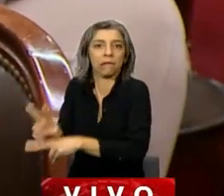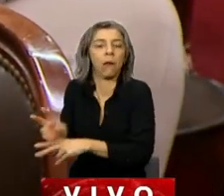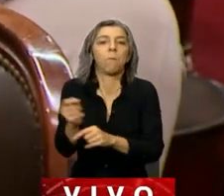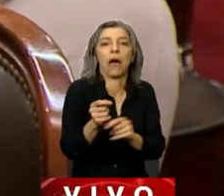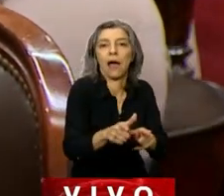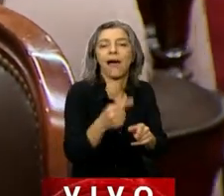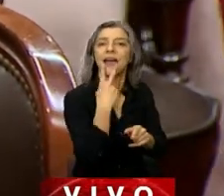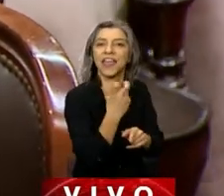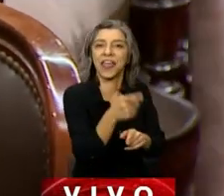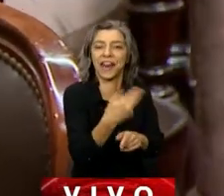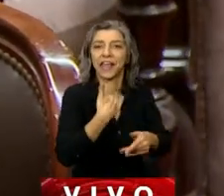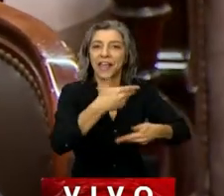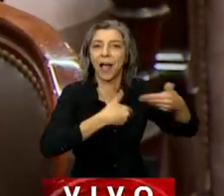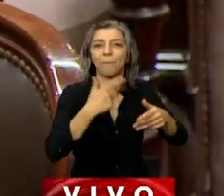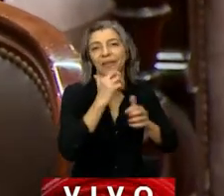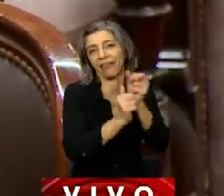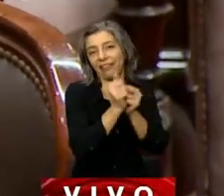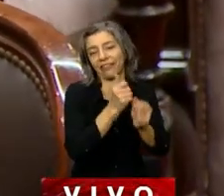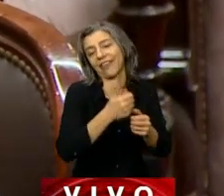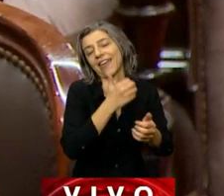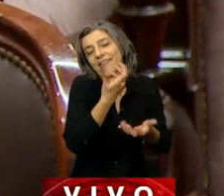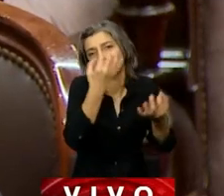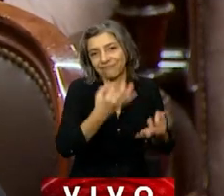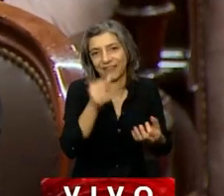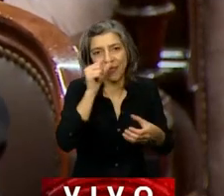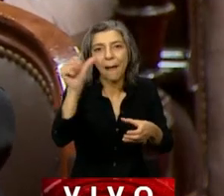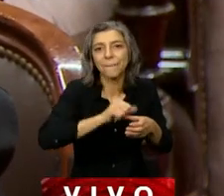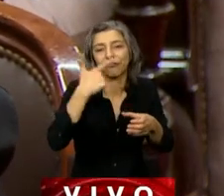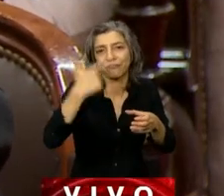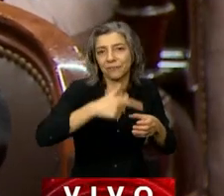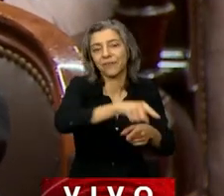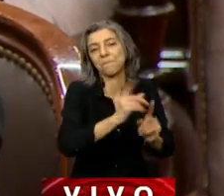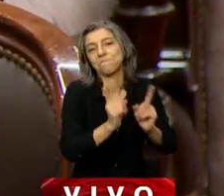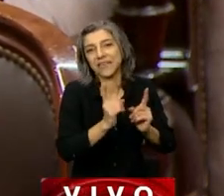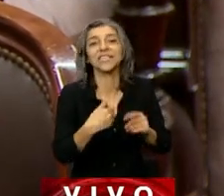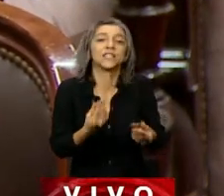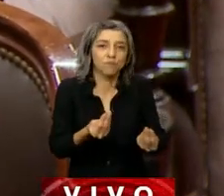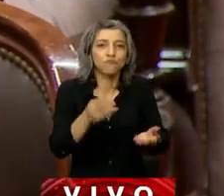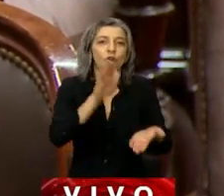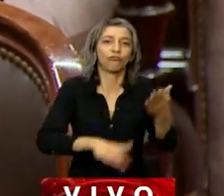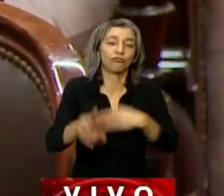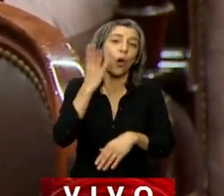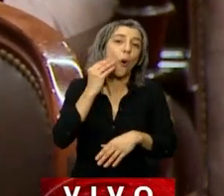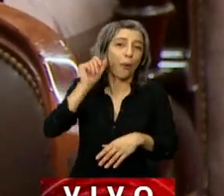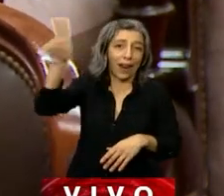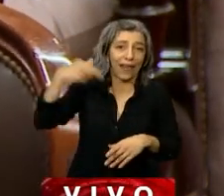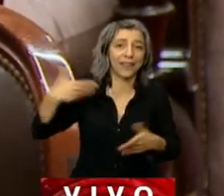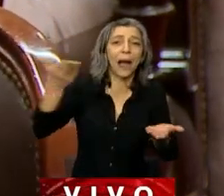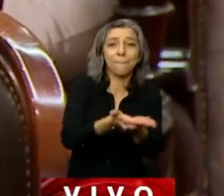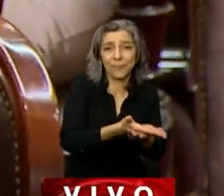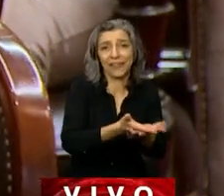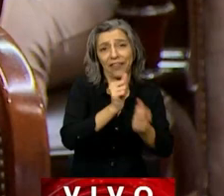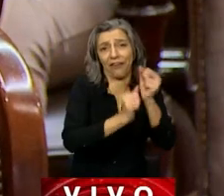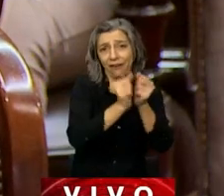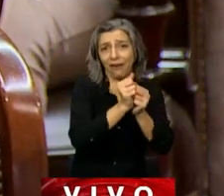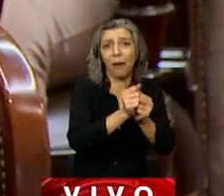Energía y las petroleras, entre ellas, nada más ni nada menos que la British Petroleum. Linda manera de defender la soberanía entregándole un área petrolera a la